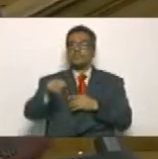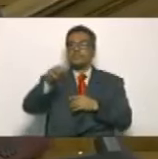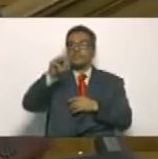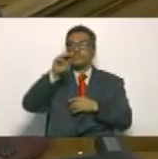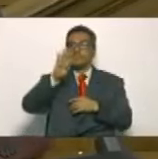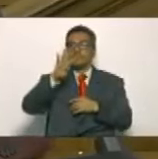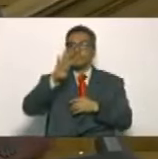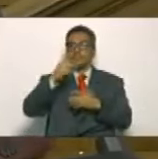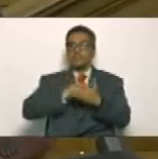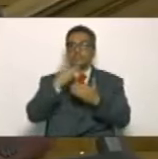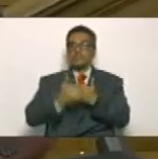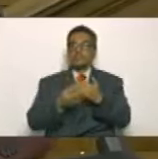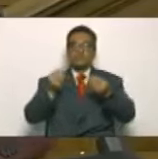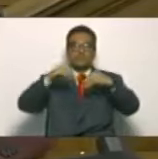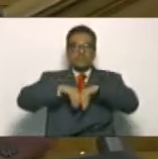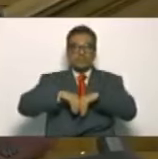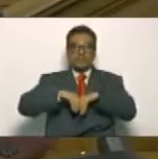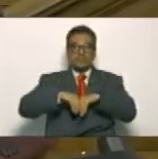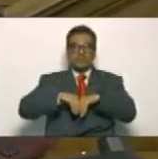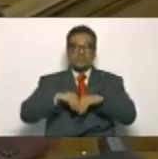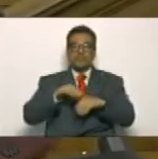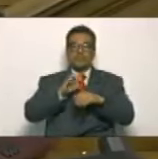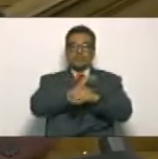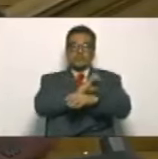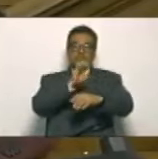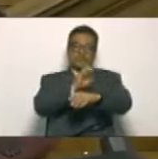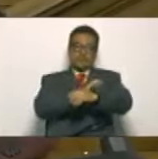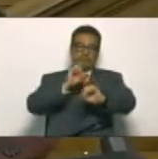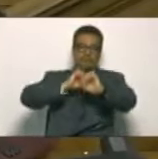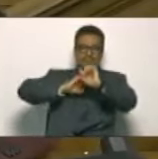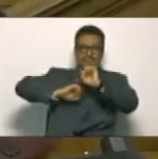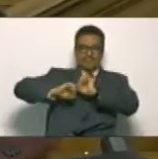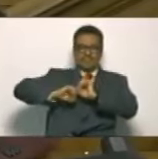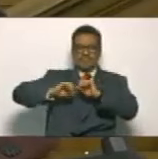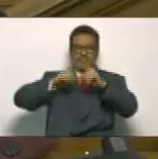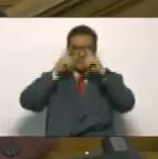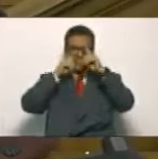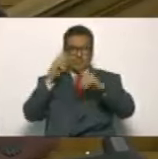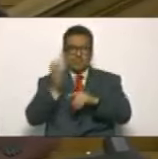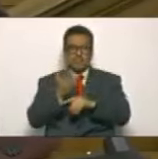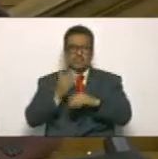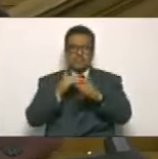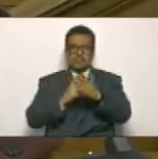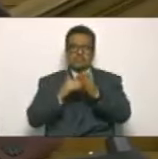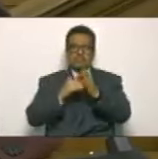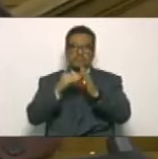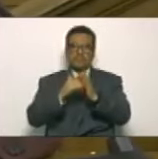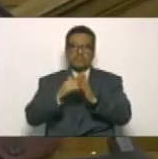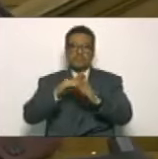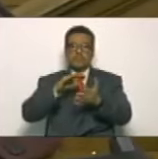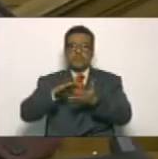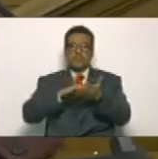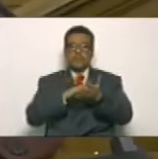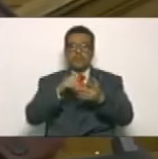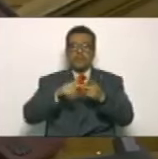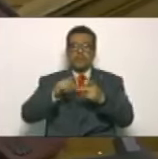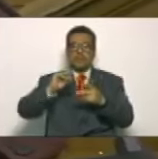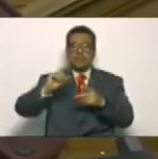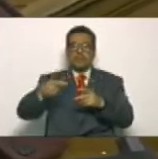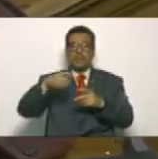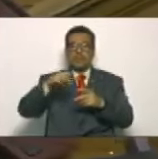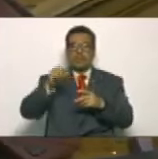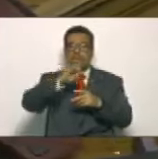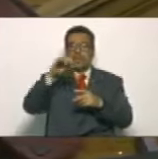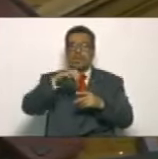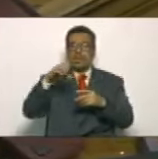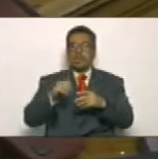número 4, proyecto de acuerdo en enérgico repudio y condena a la escalada de violencia en la Franja de Gaza por